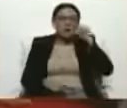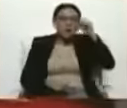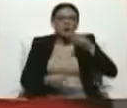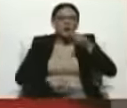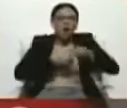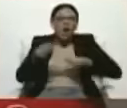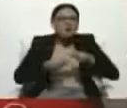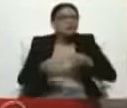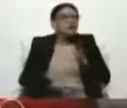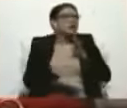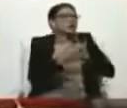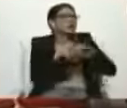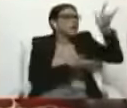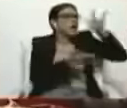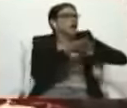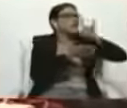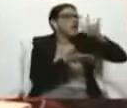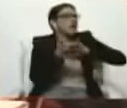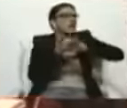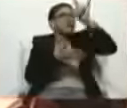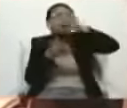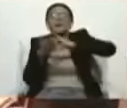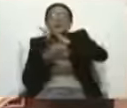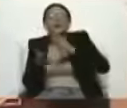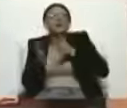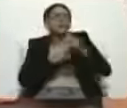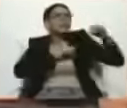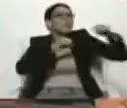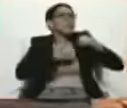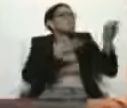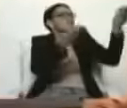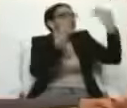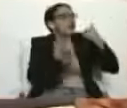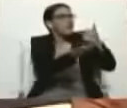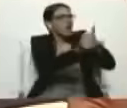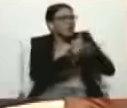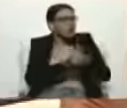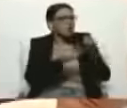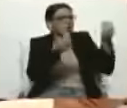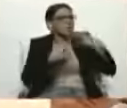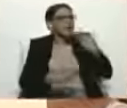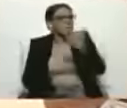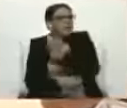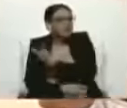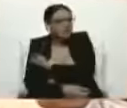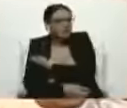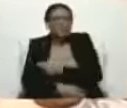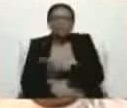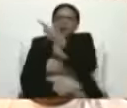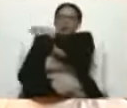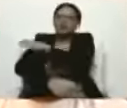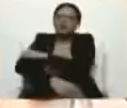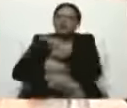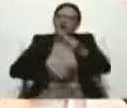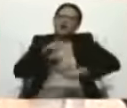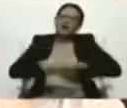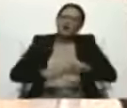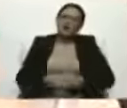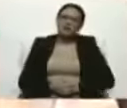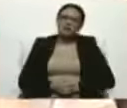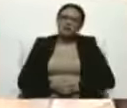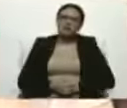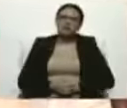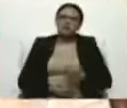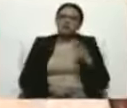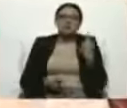al mundo, ¿qué hacía la oposición? Pedir sanciones. Una nube negra eran contra su propio país. Levanten la mano los que se